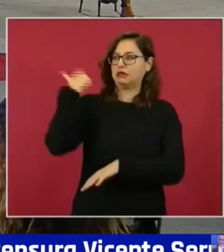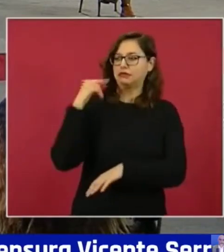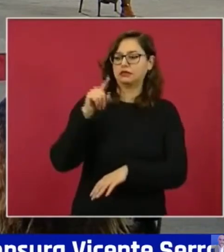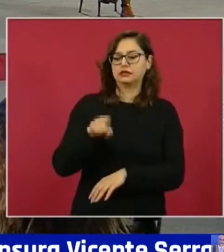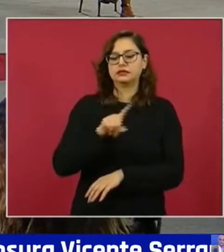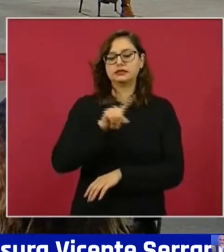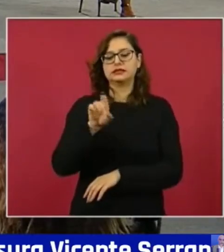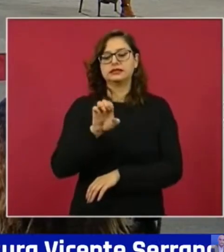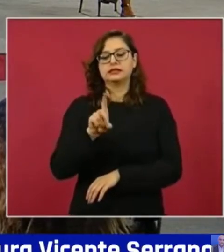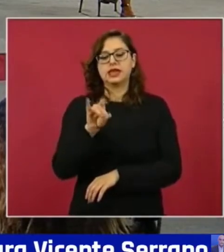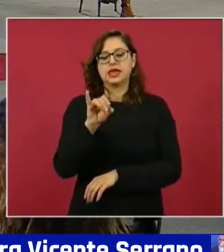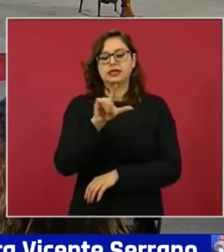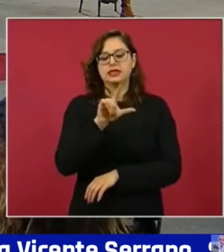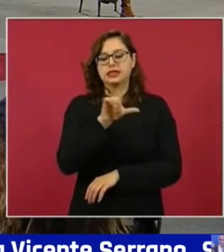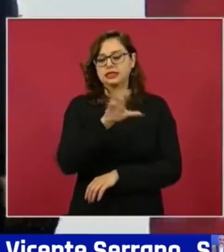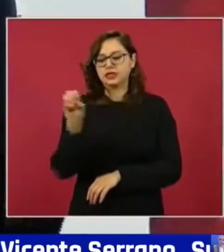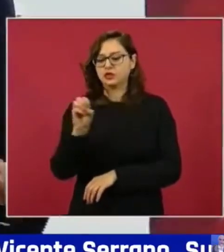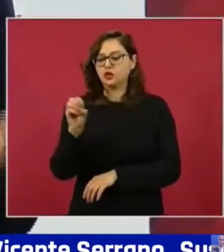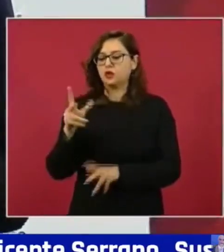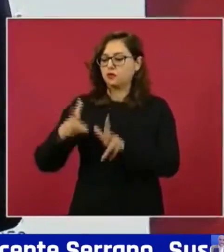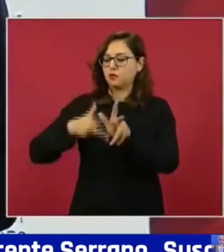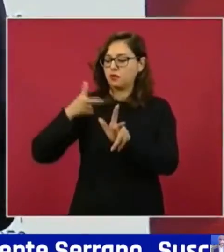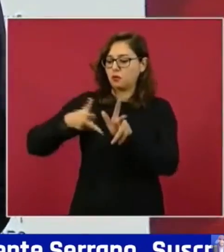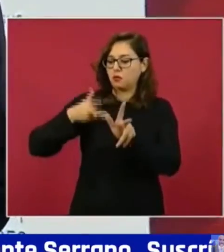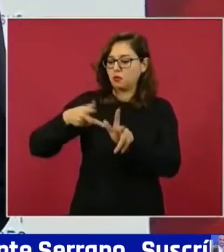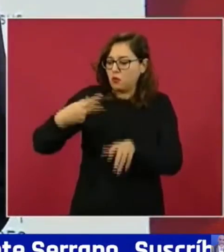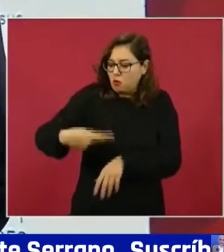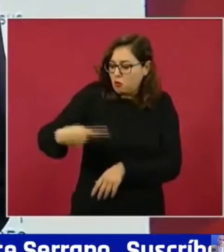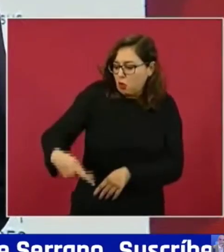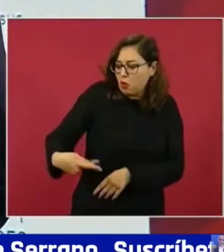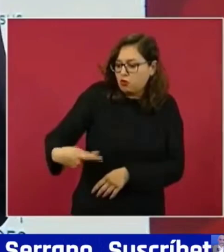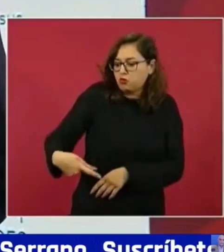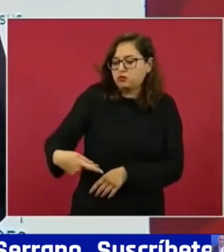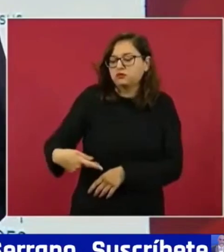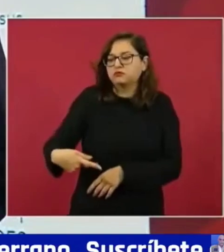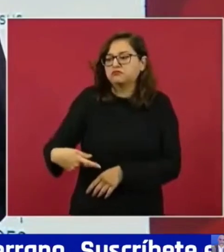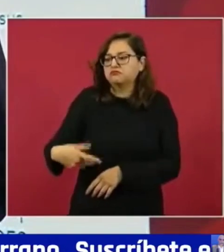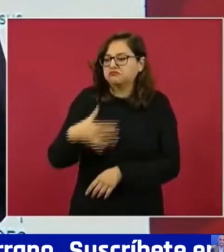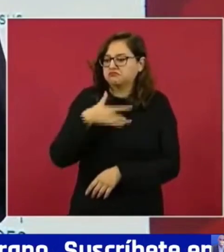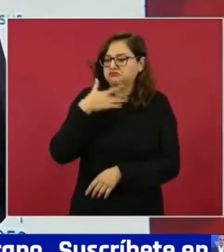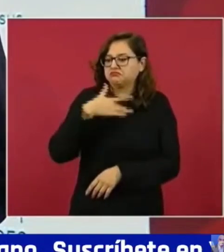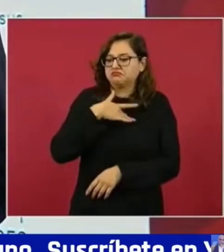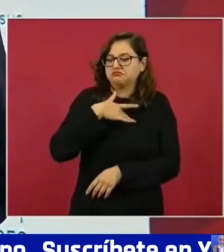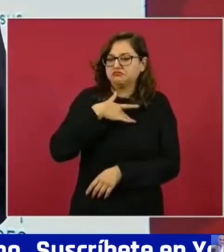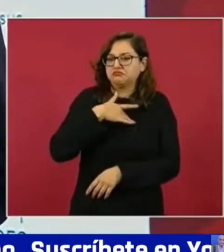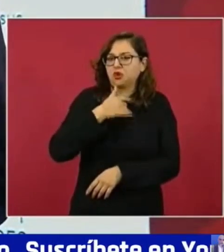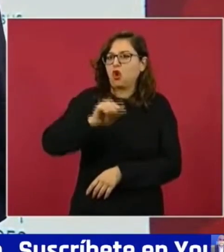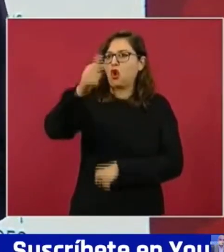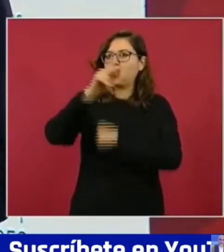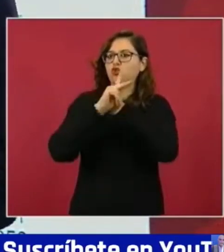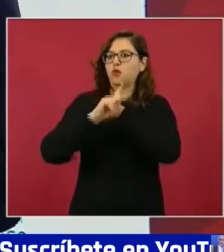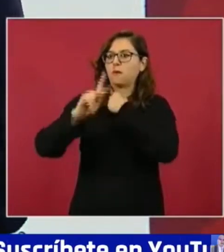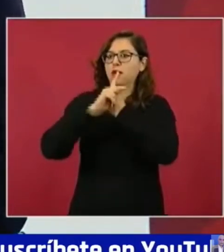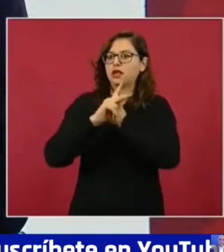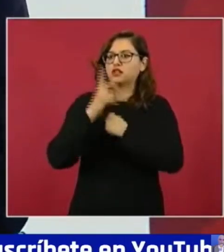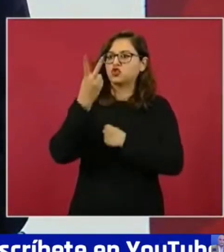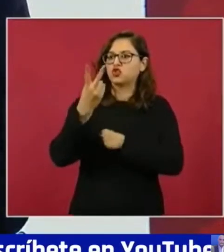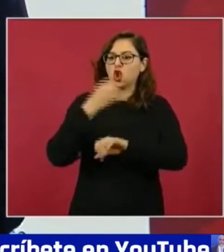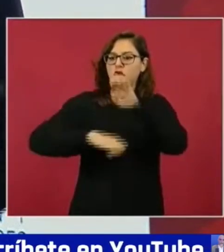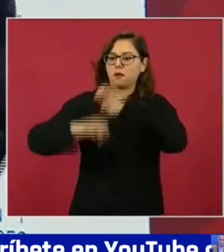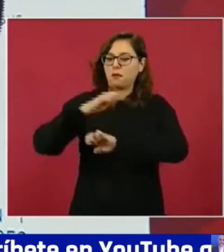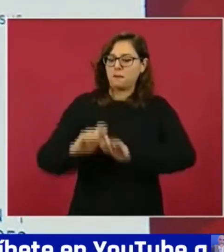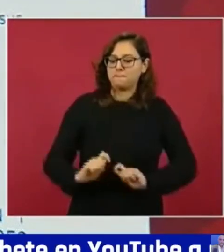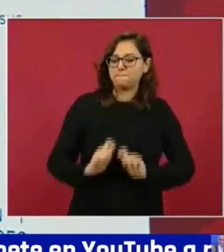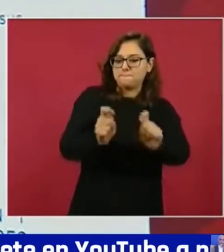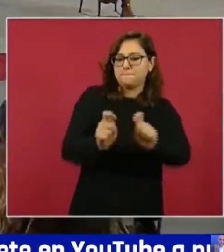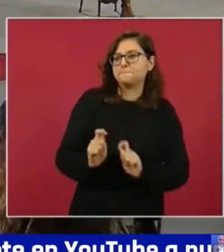entrega los ferrocarriles nacionales a dos empresas extranjeras y termina su mandato